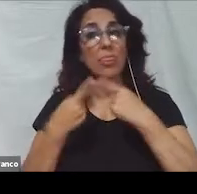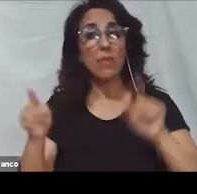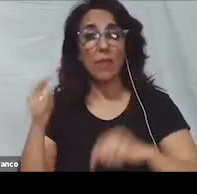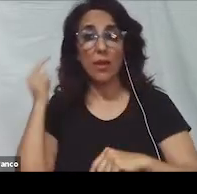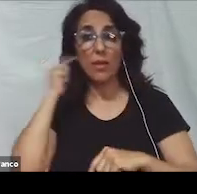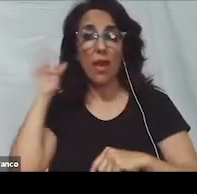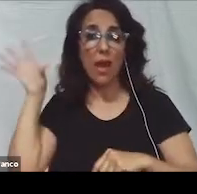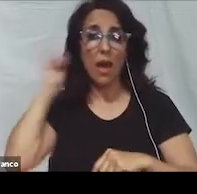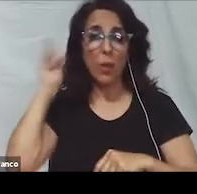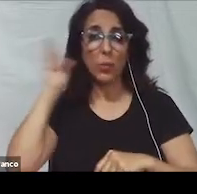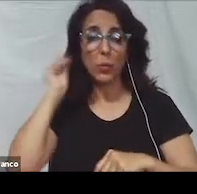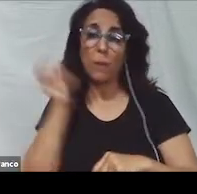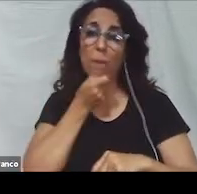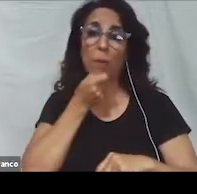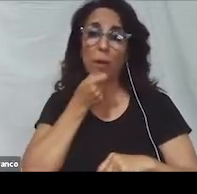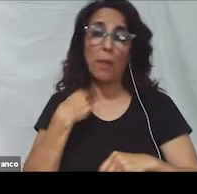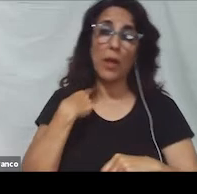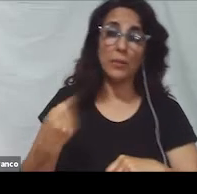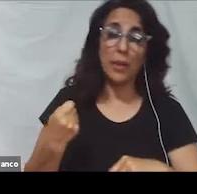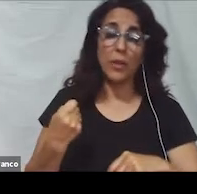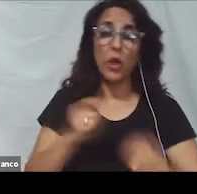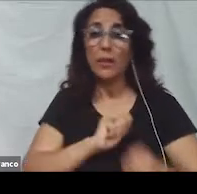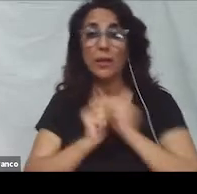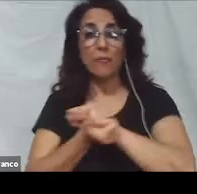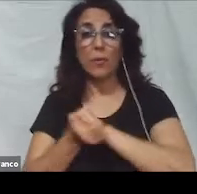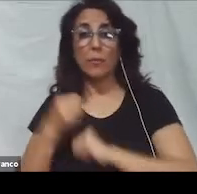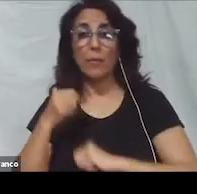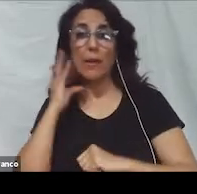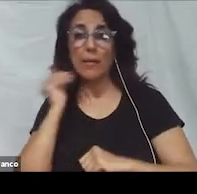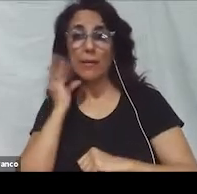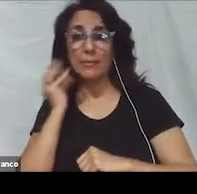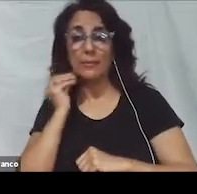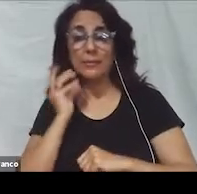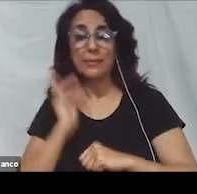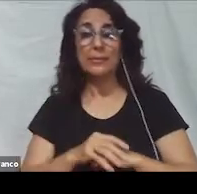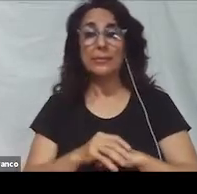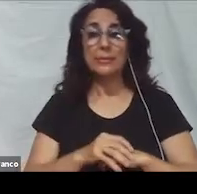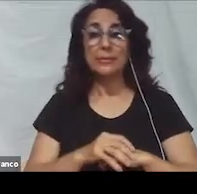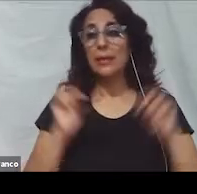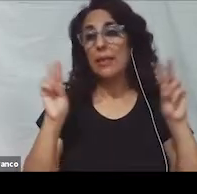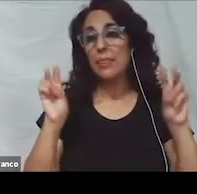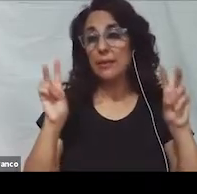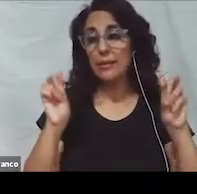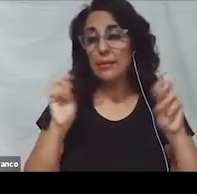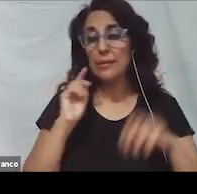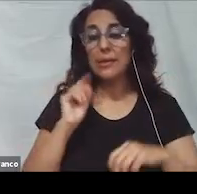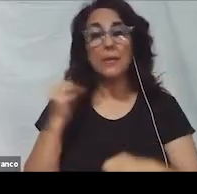estoy trabajando con idioma español o si estoy trabajando con idioma inglés. Entonces, este simple detalle es muy útil